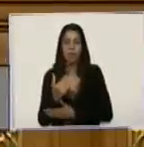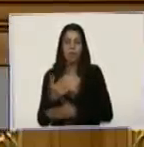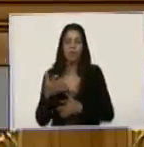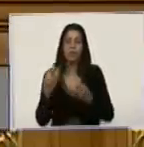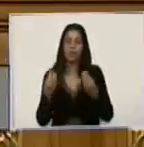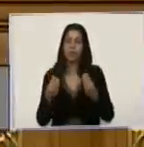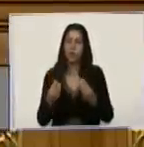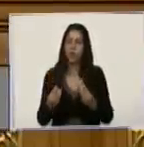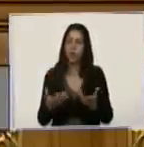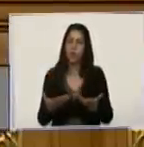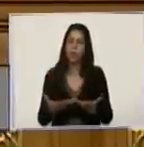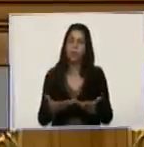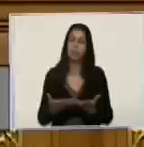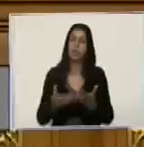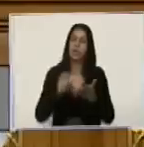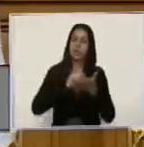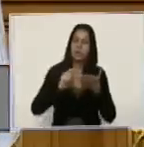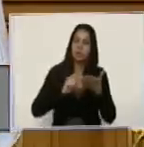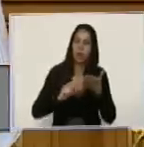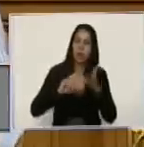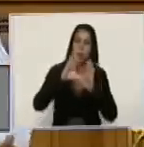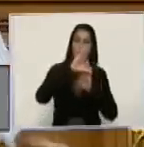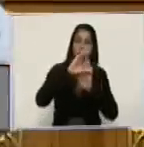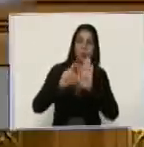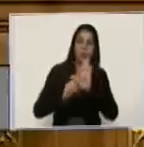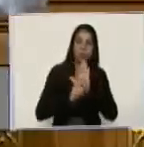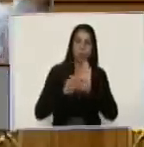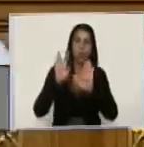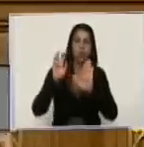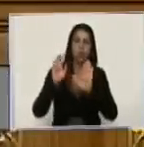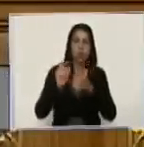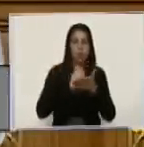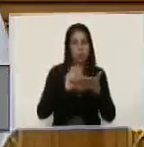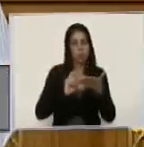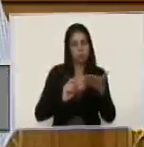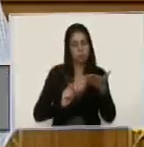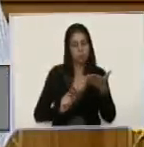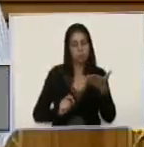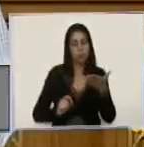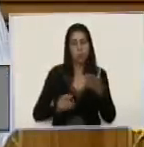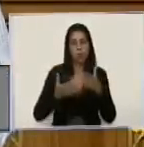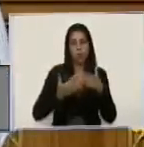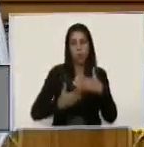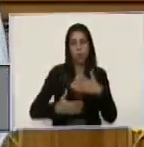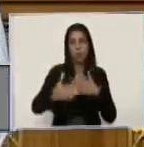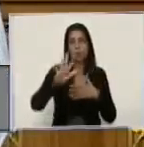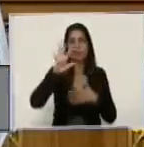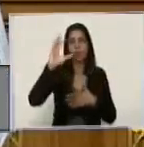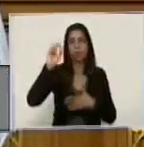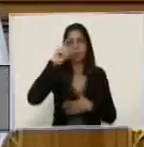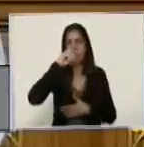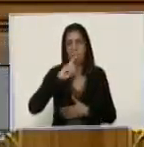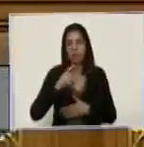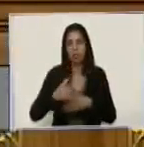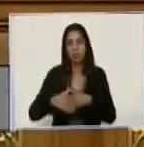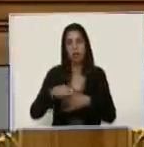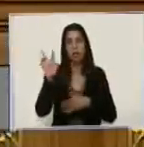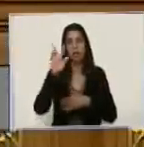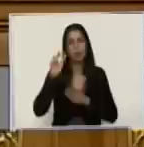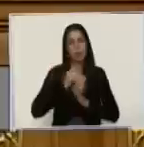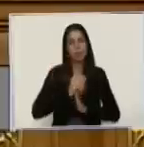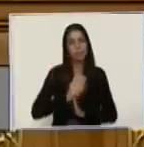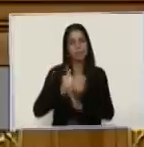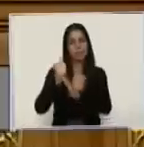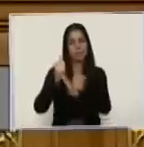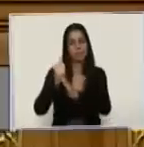nuevo texto constitucional que yo aspiro será la guía para los próximos 50, 100 años. Pero